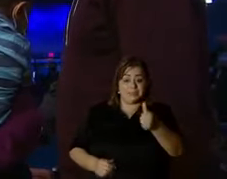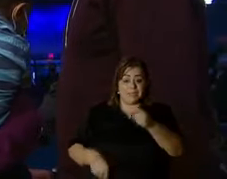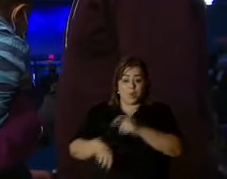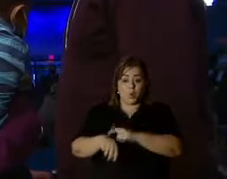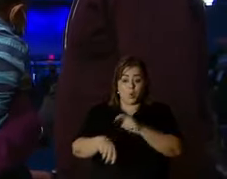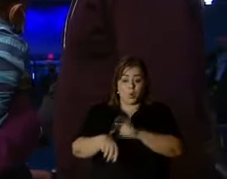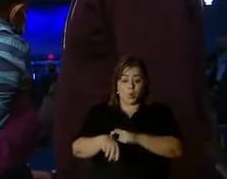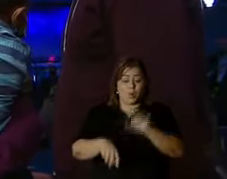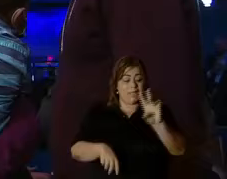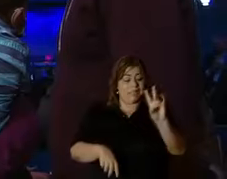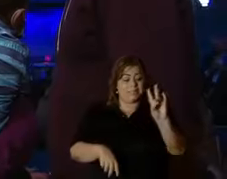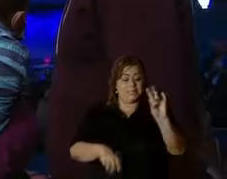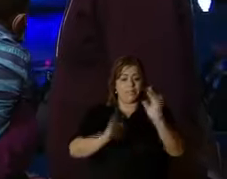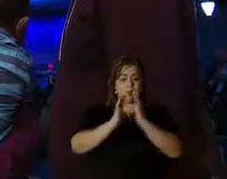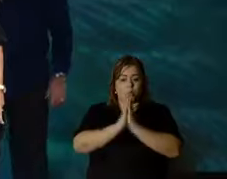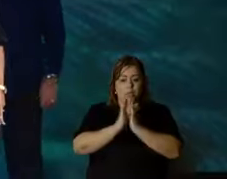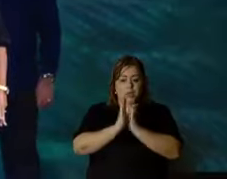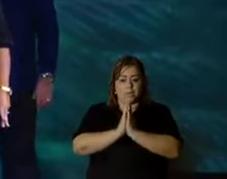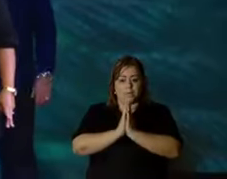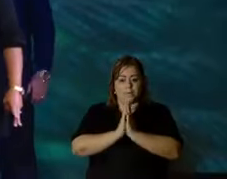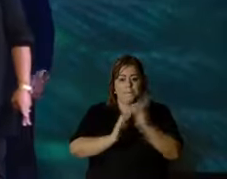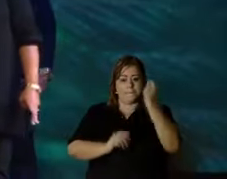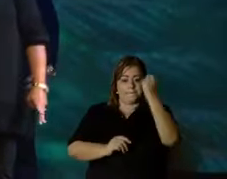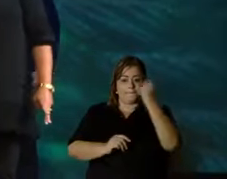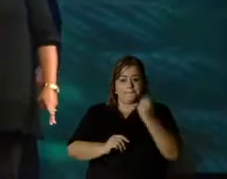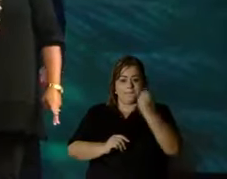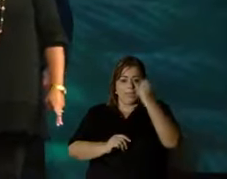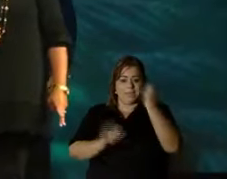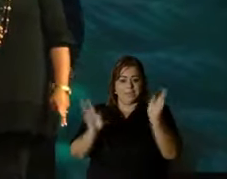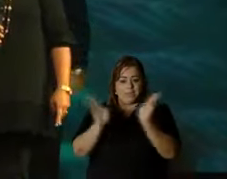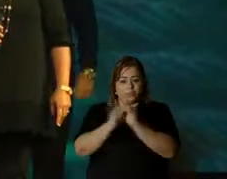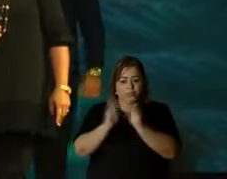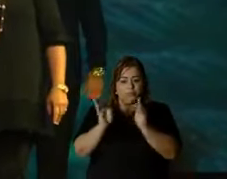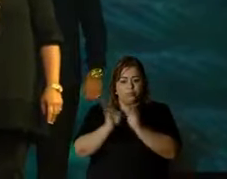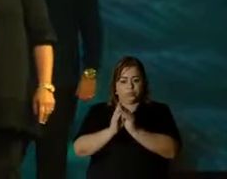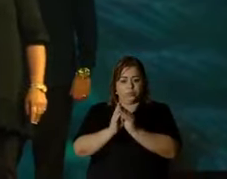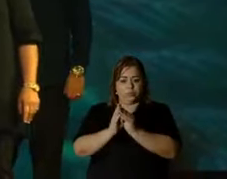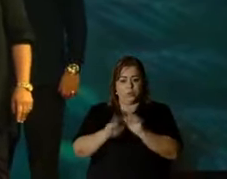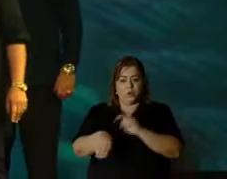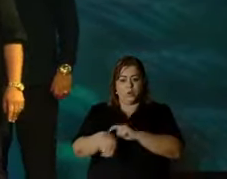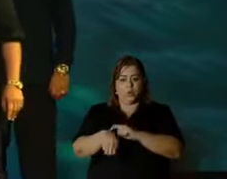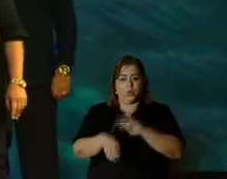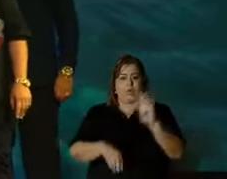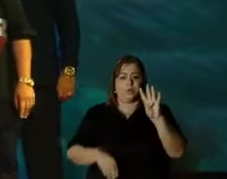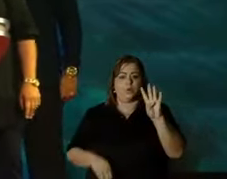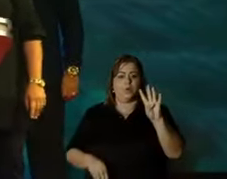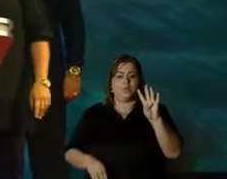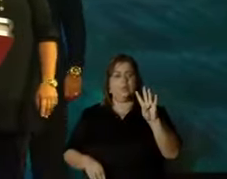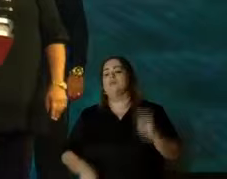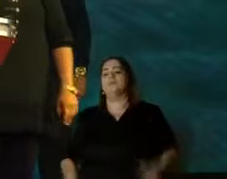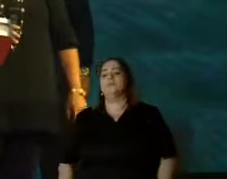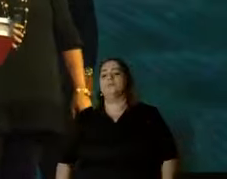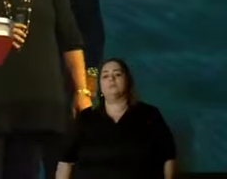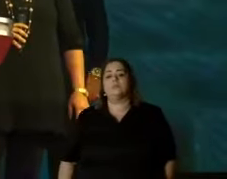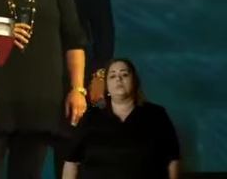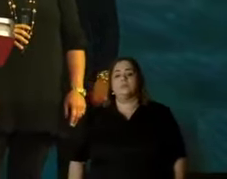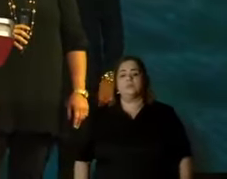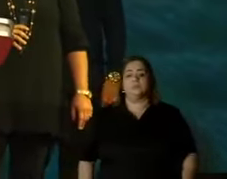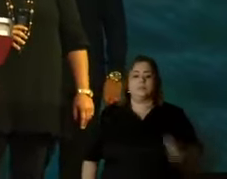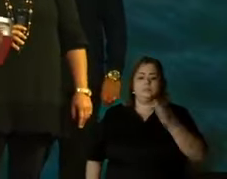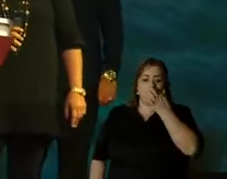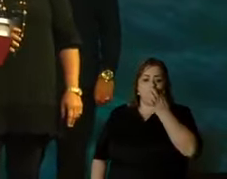martes a las 4, todos los que son pastores y todo el que me pueda venir a apoyar, le invitamos a que venga, es a las 4 de la tarde, una reunión